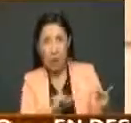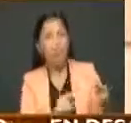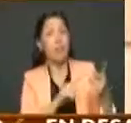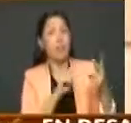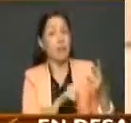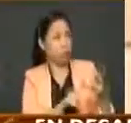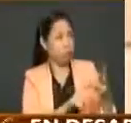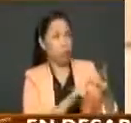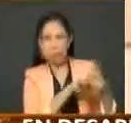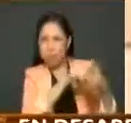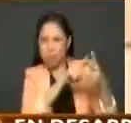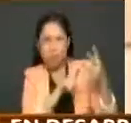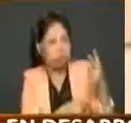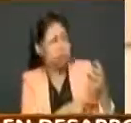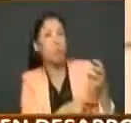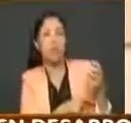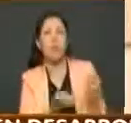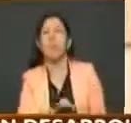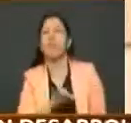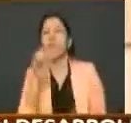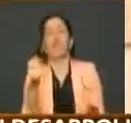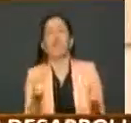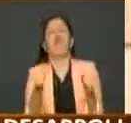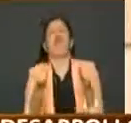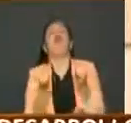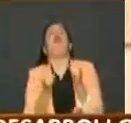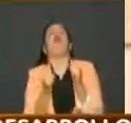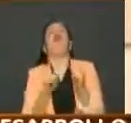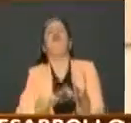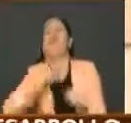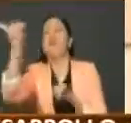Norte del Valle, hasta que fundó su propia